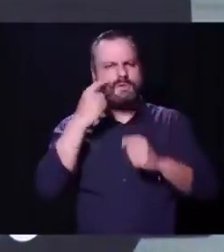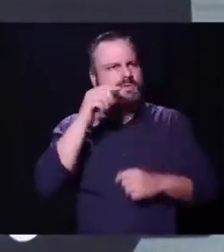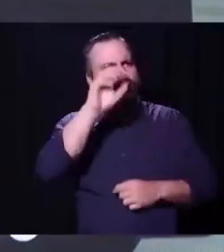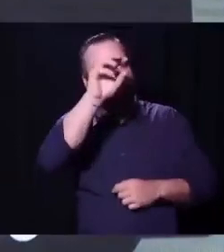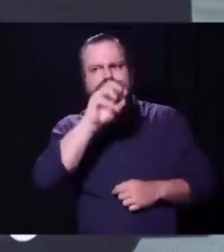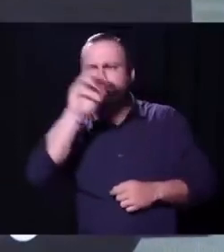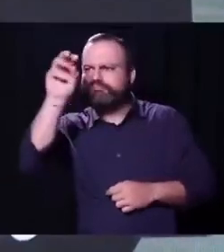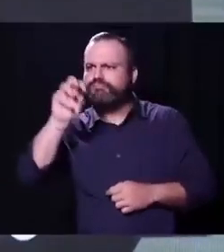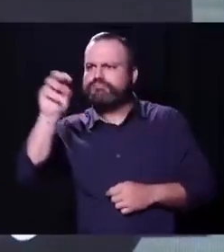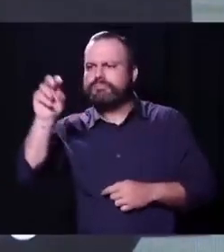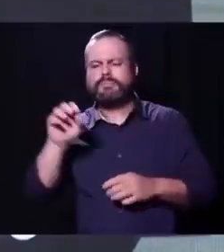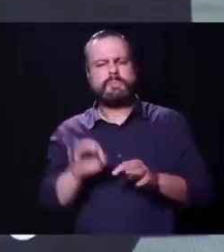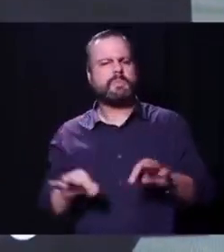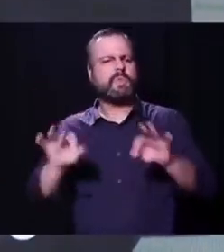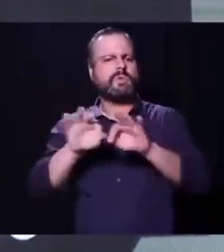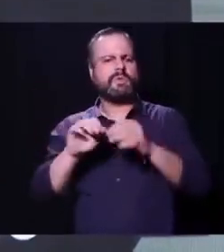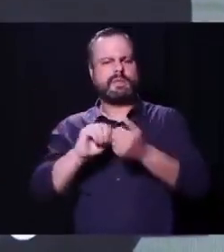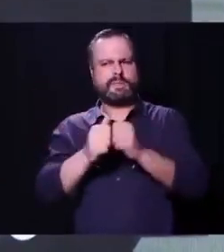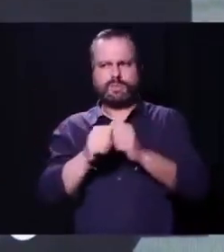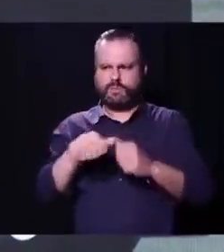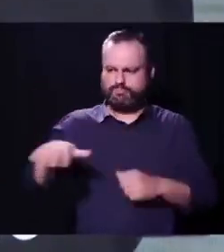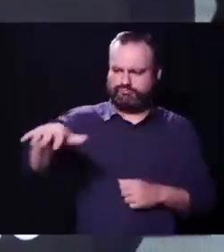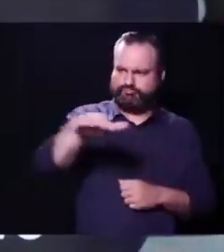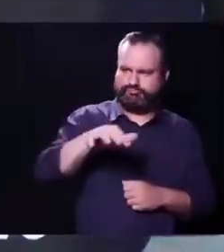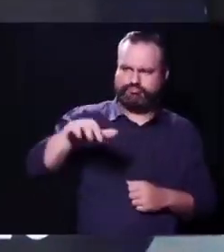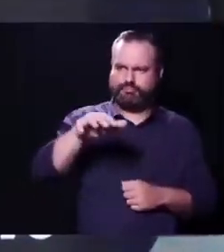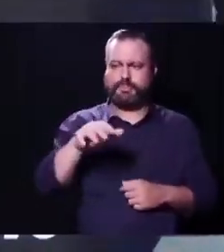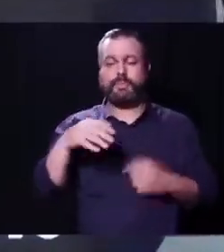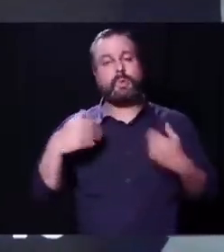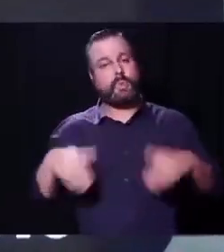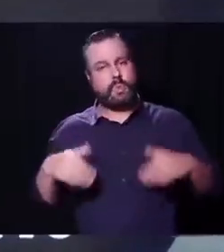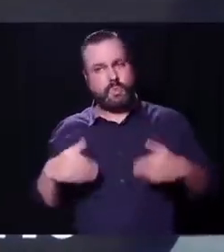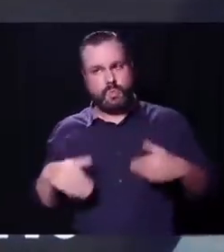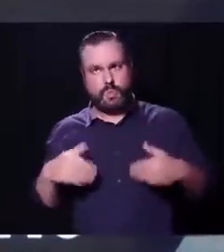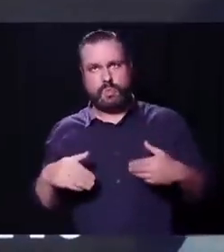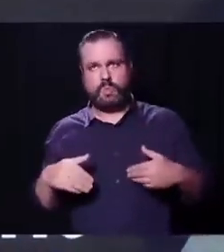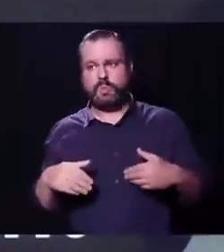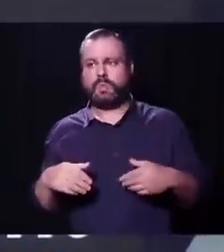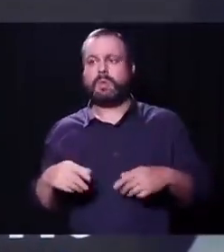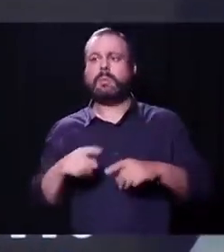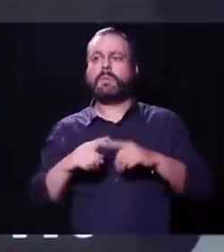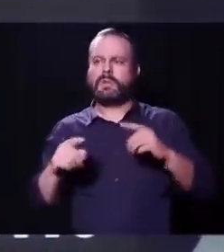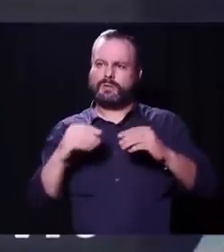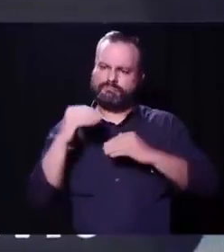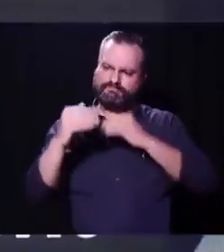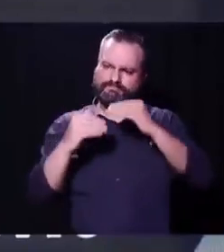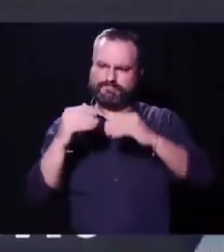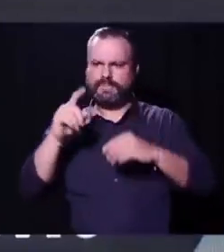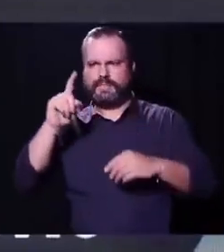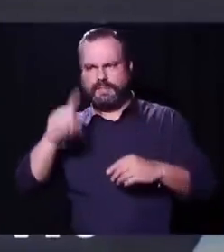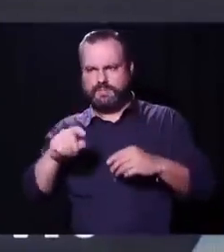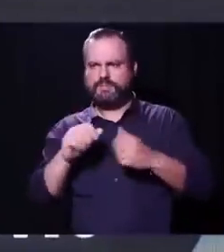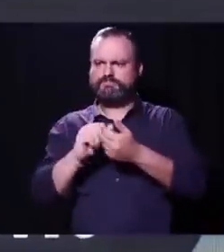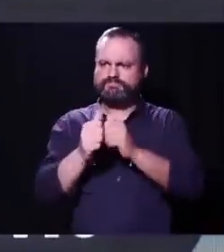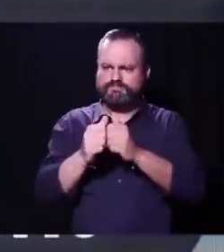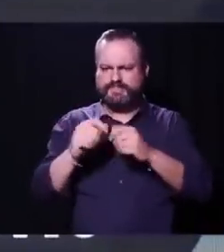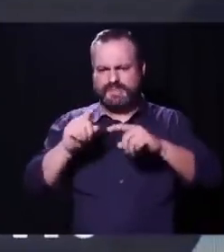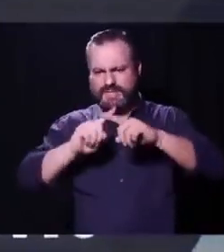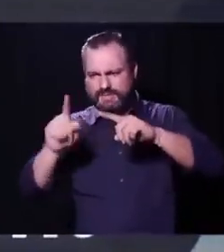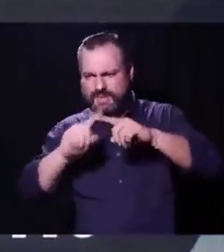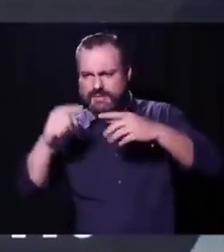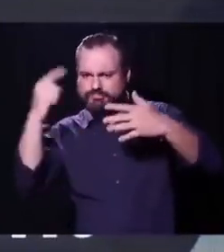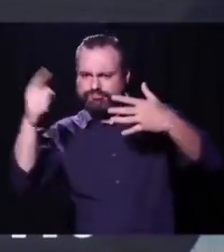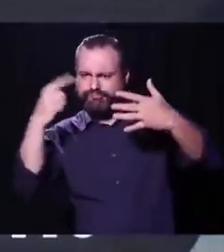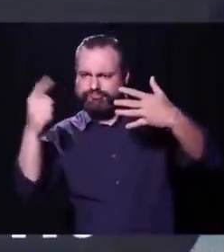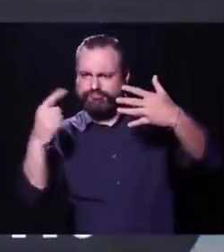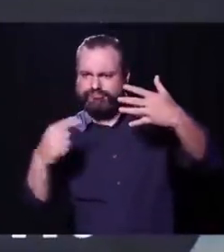deporte, el deporte comunitario, el deporte colegial, universitario, el deporte federativo, alto rendimiento, personas